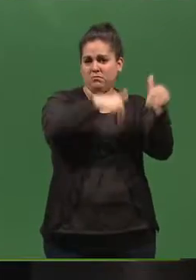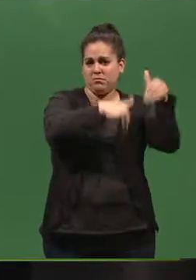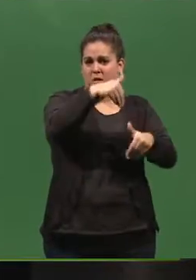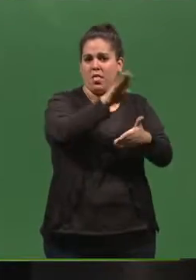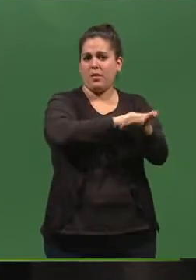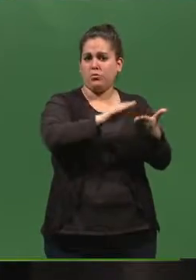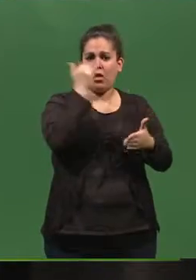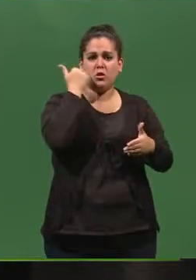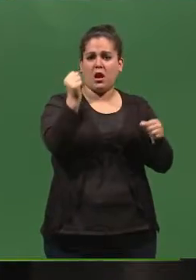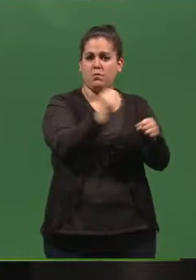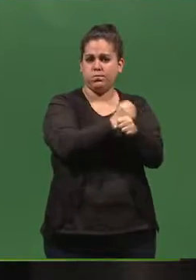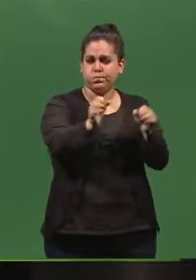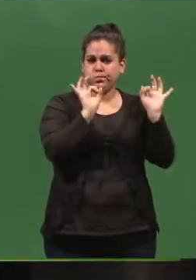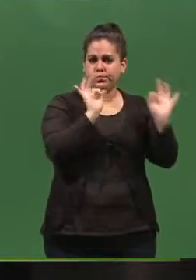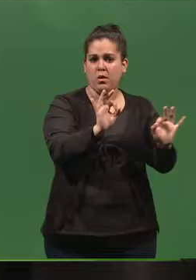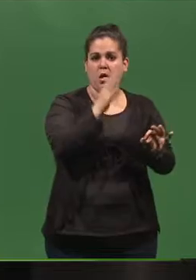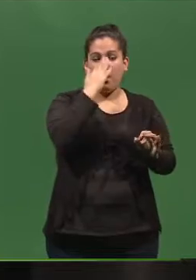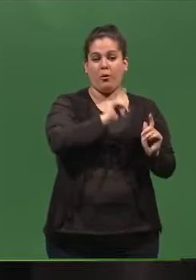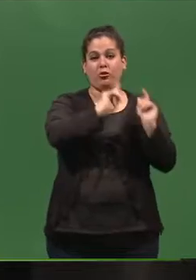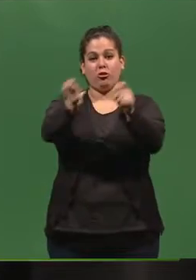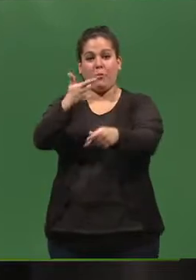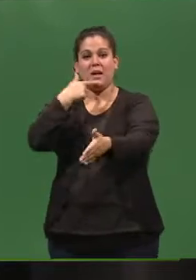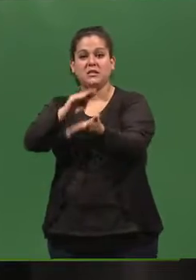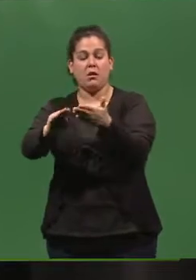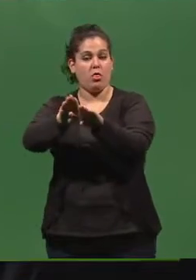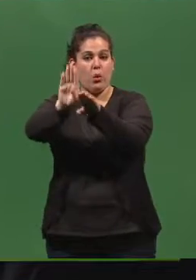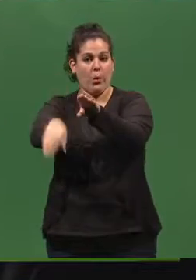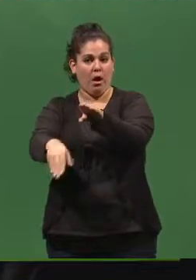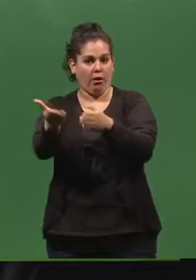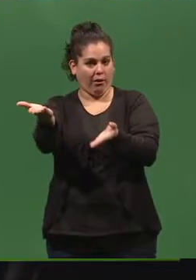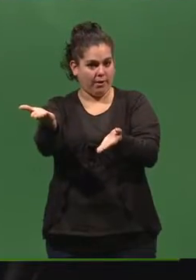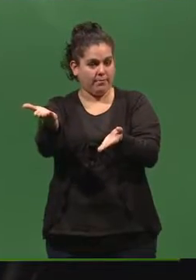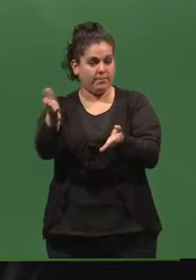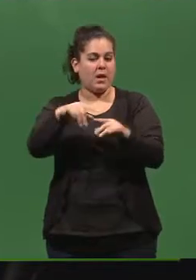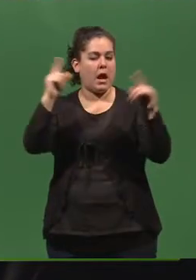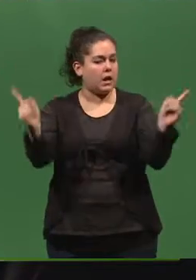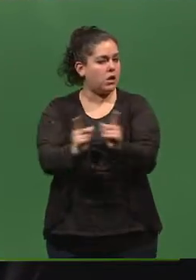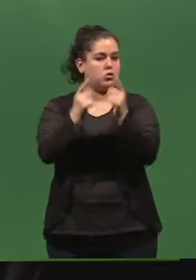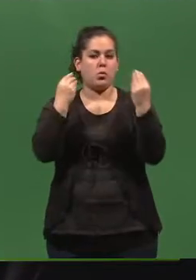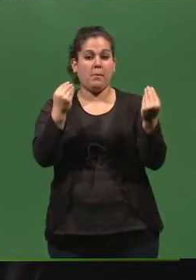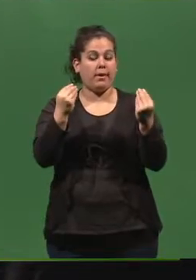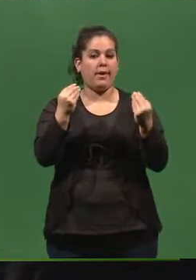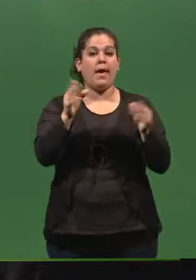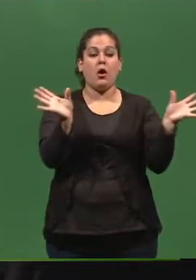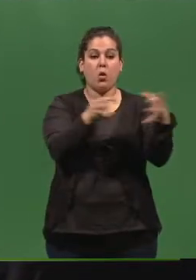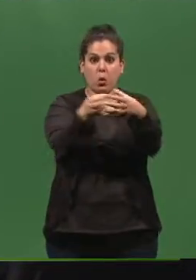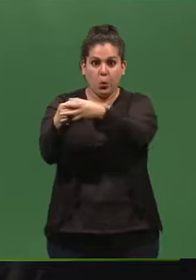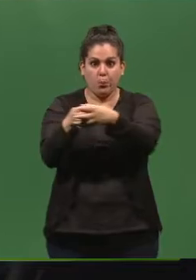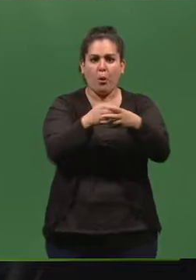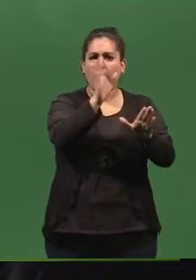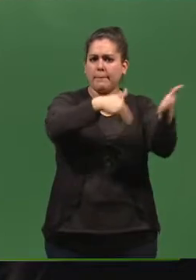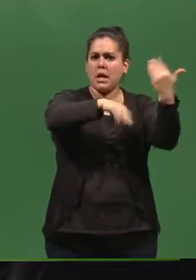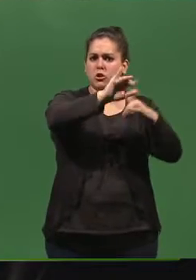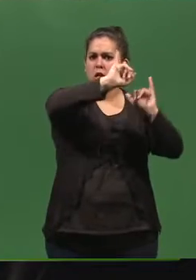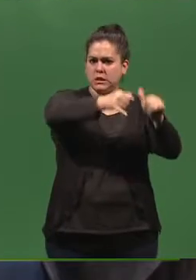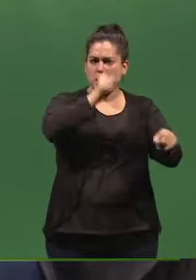Fue unánimemente aprobado y pasó al Senado y después cayó su tratamiento. O sea, en resumen, lo que te diría es que están la mayoría de los bloques políticos